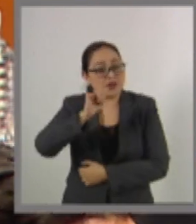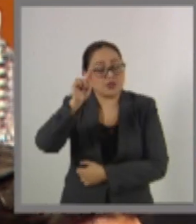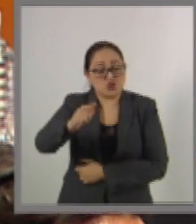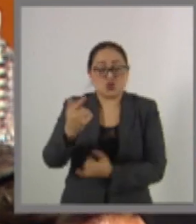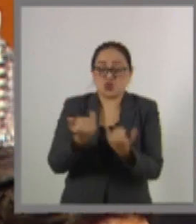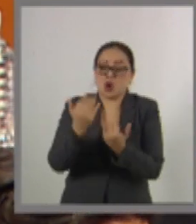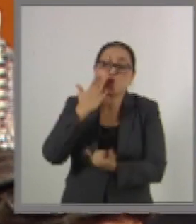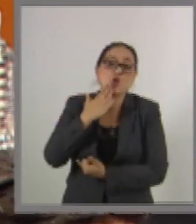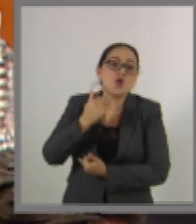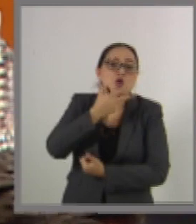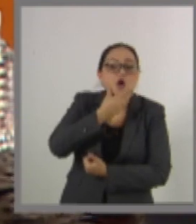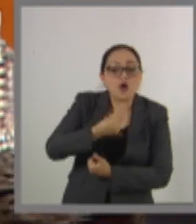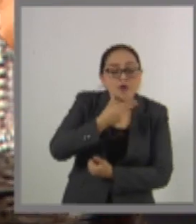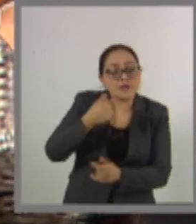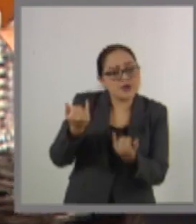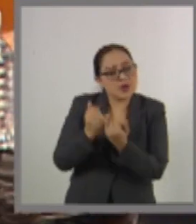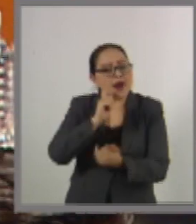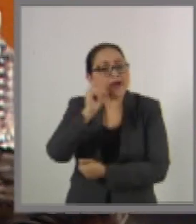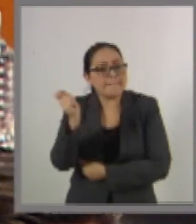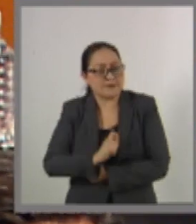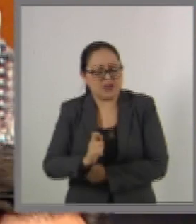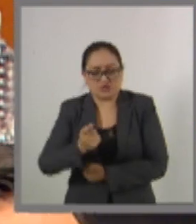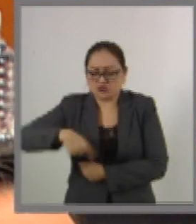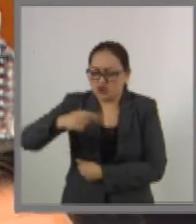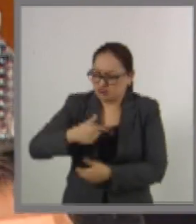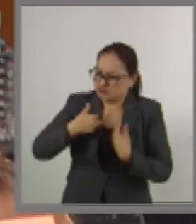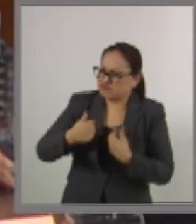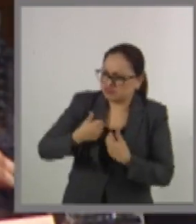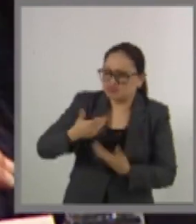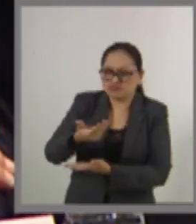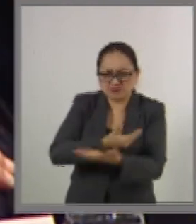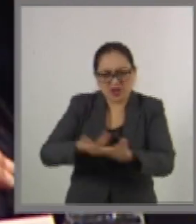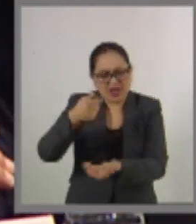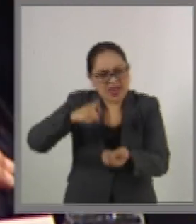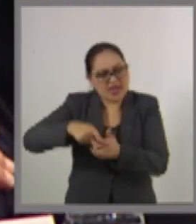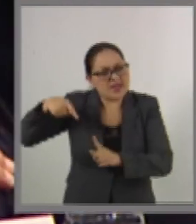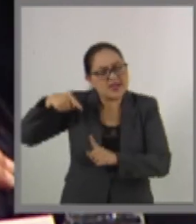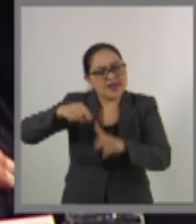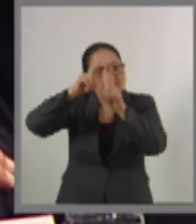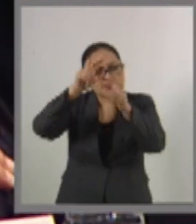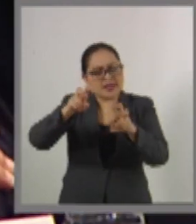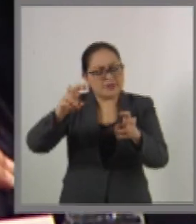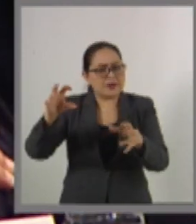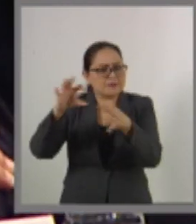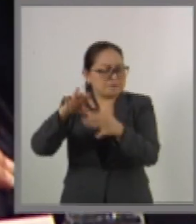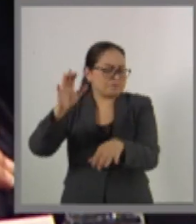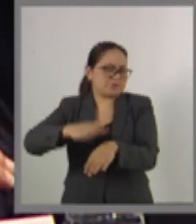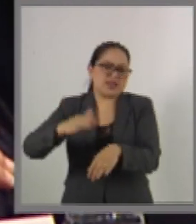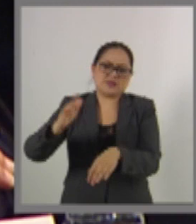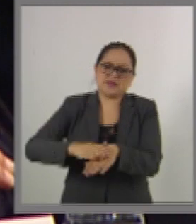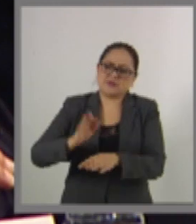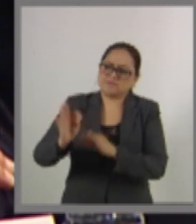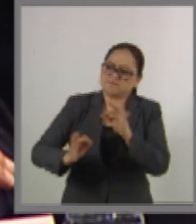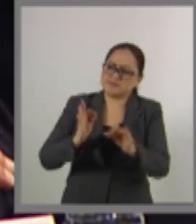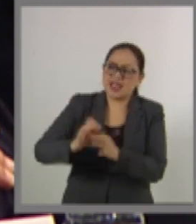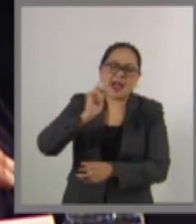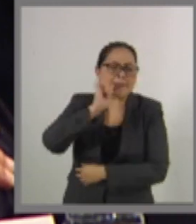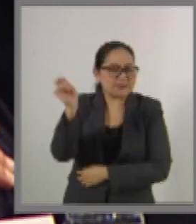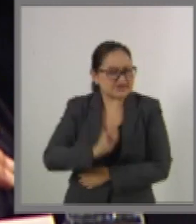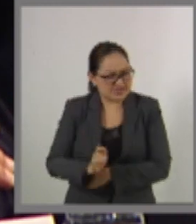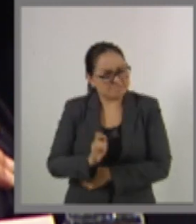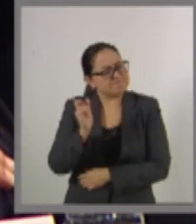caballero y amigo, y nos entendimos siempre dentro de la más perfecta de las amistades.